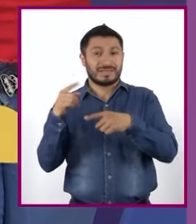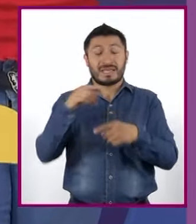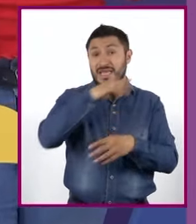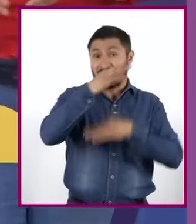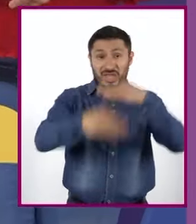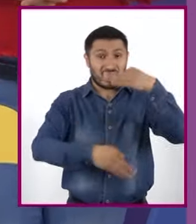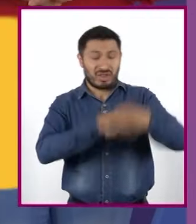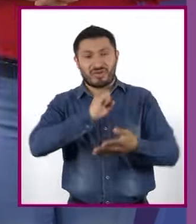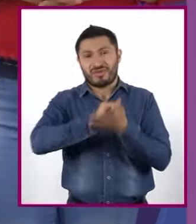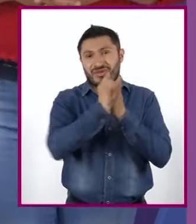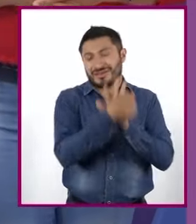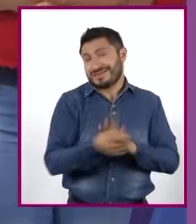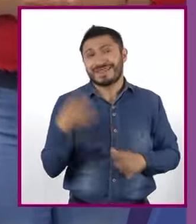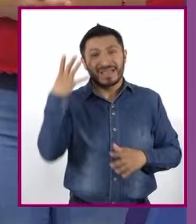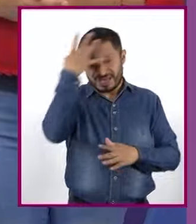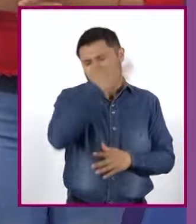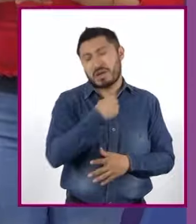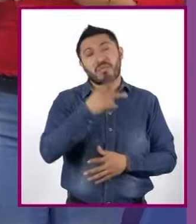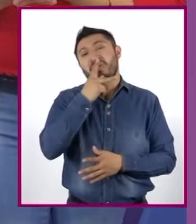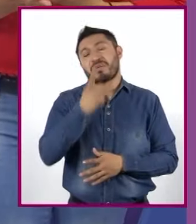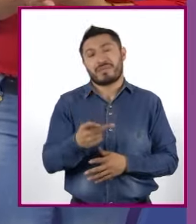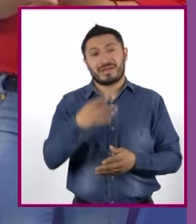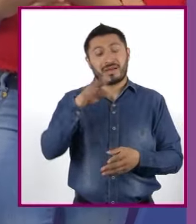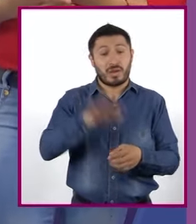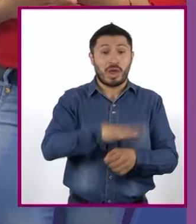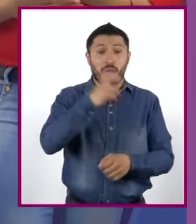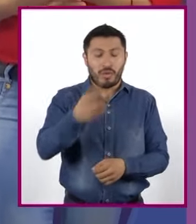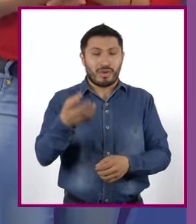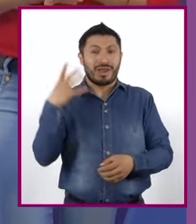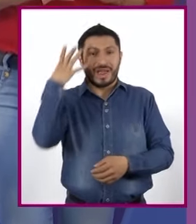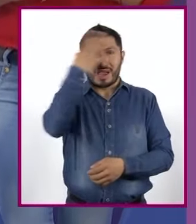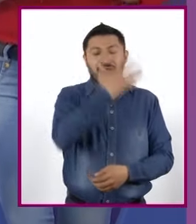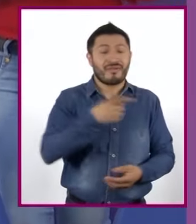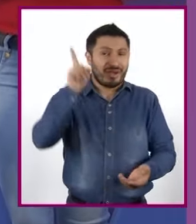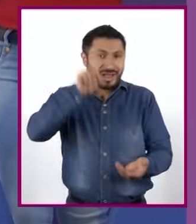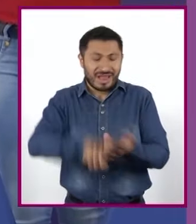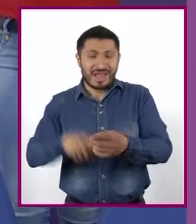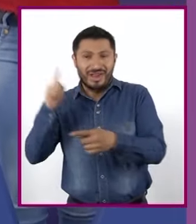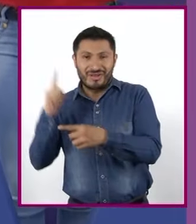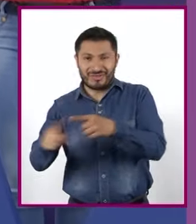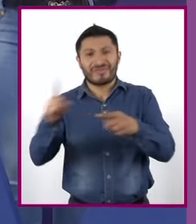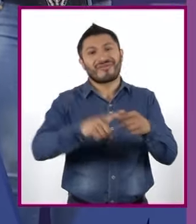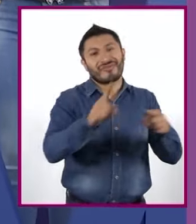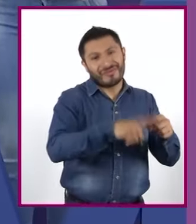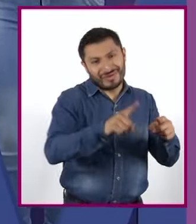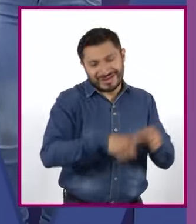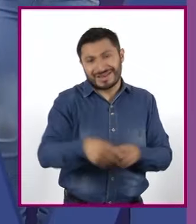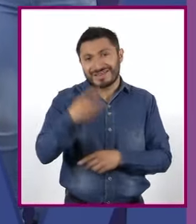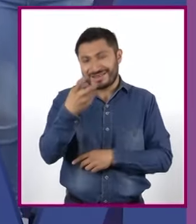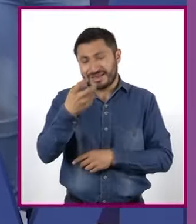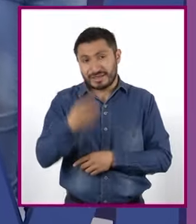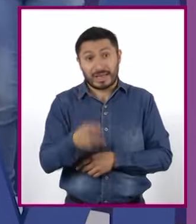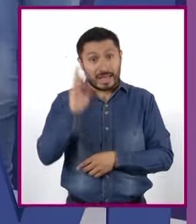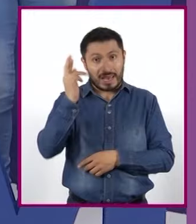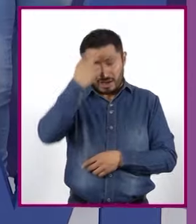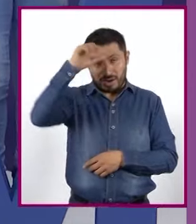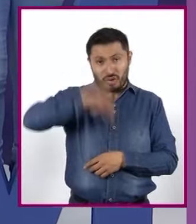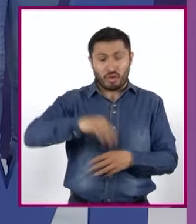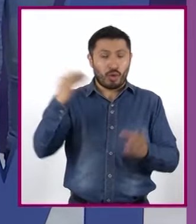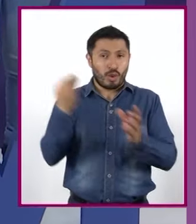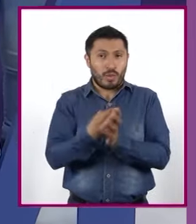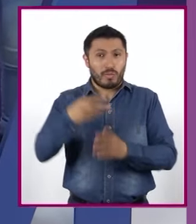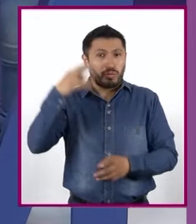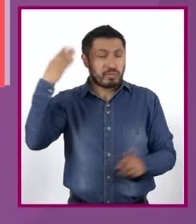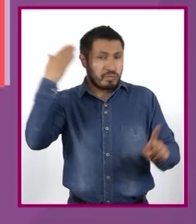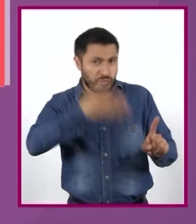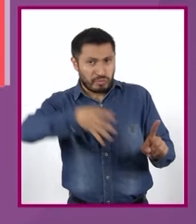lindas de decir. Por eso, la belleza está en la variedad. Recuerden que en esta sesión vieron el